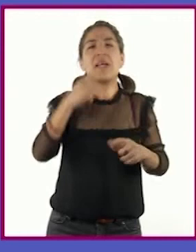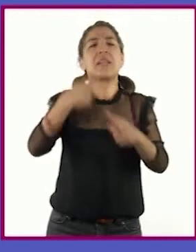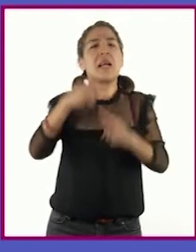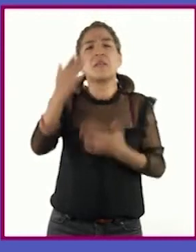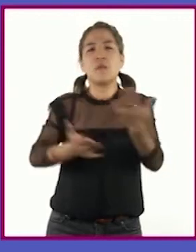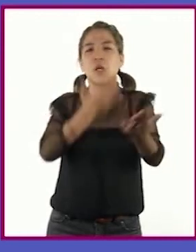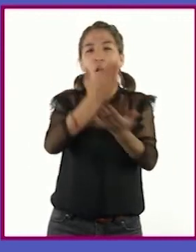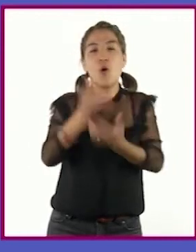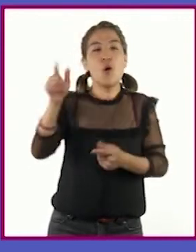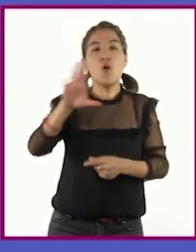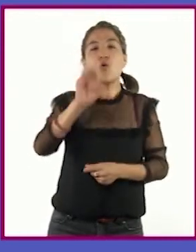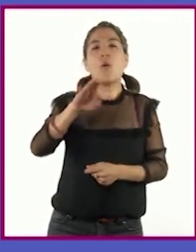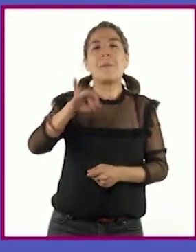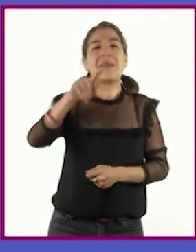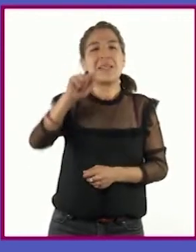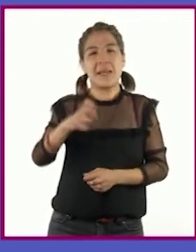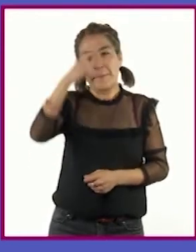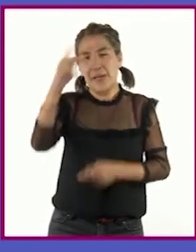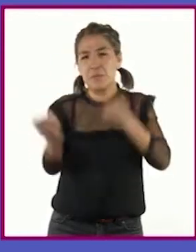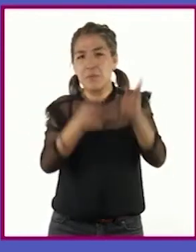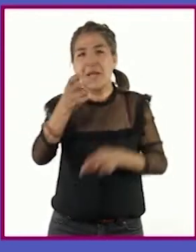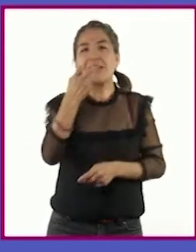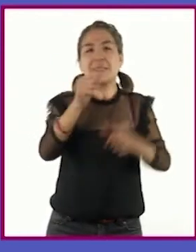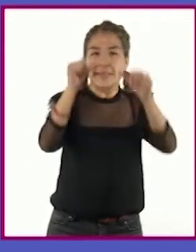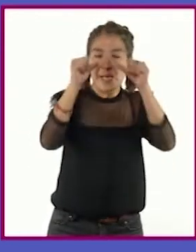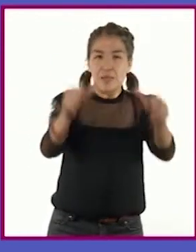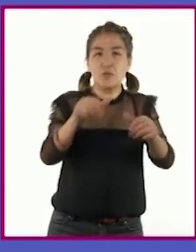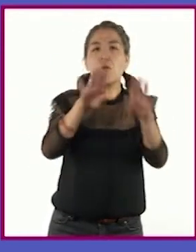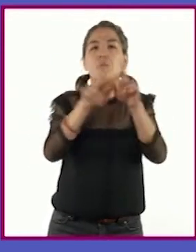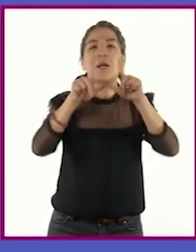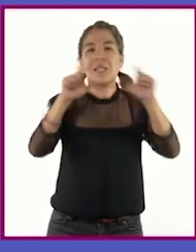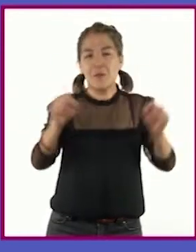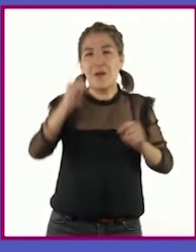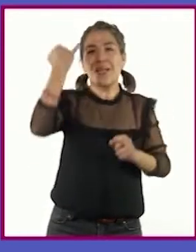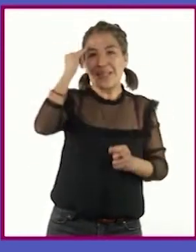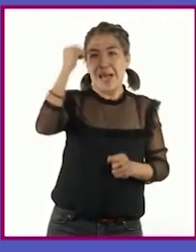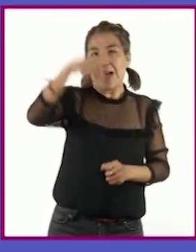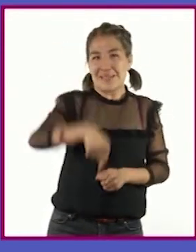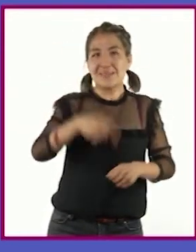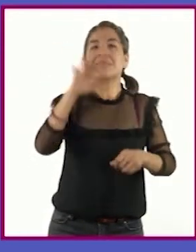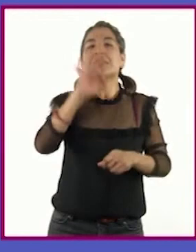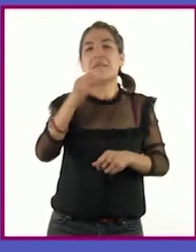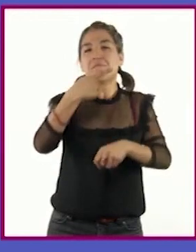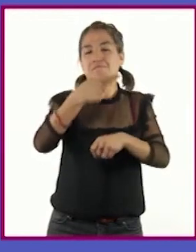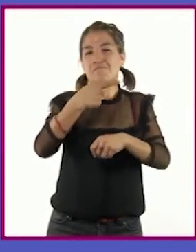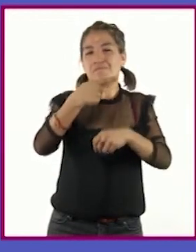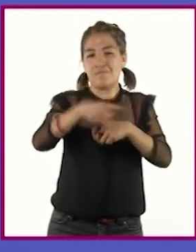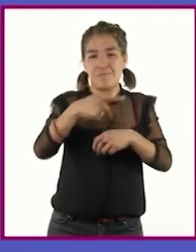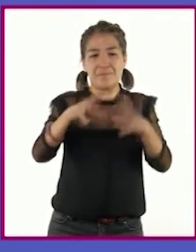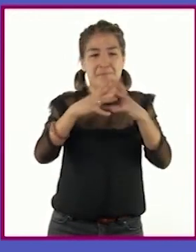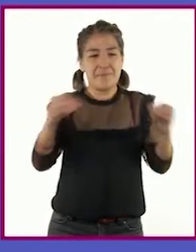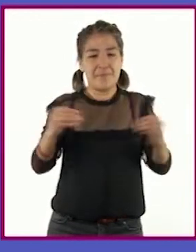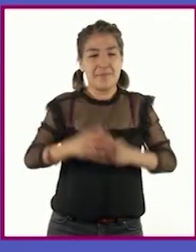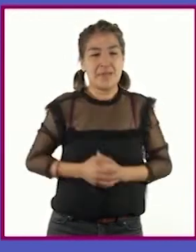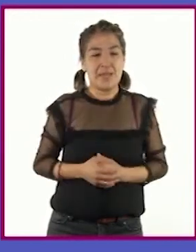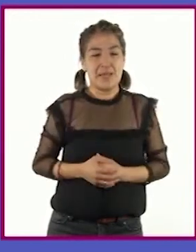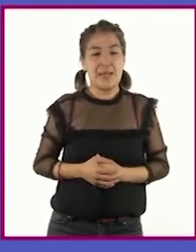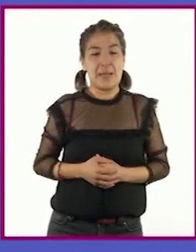Comité Consultivo para la Atención de las Lenguas Indígenas en Riesgo de Desaparición, CALIRD,